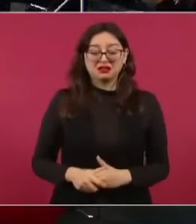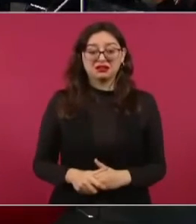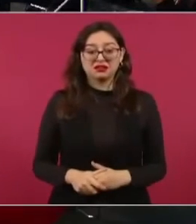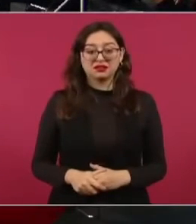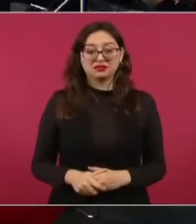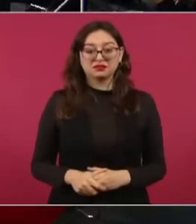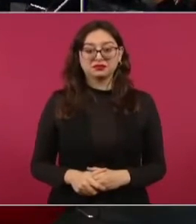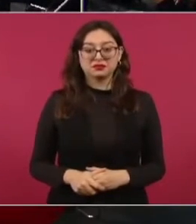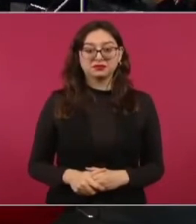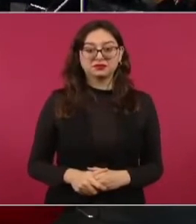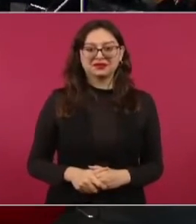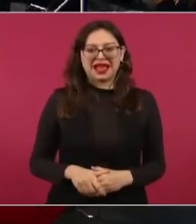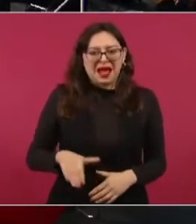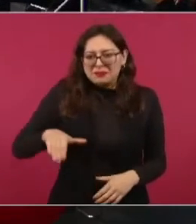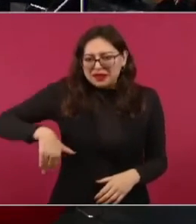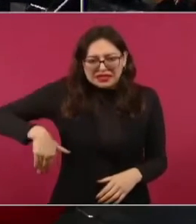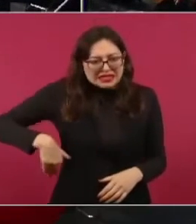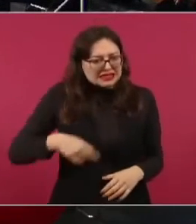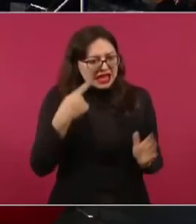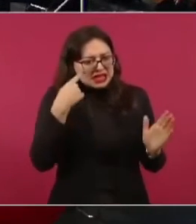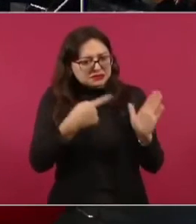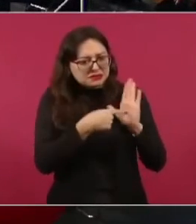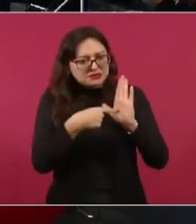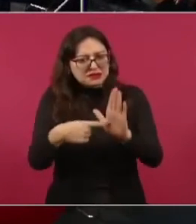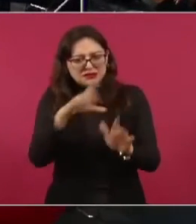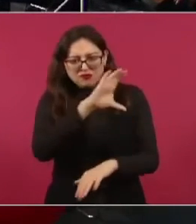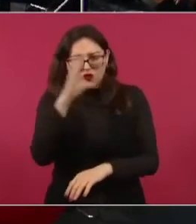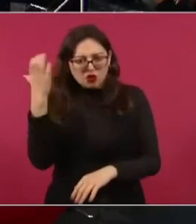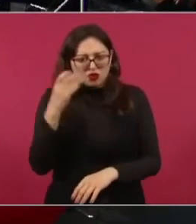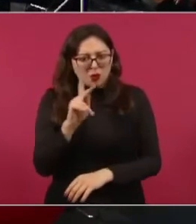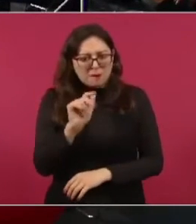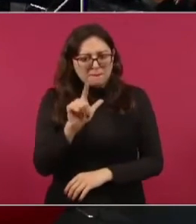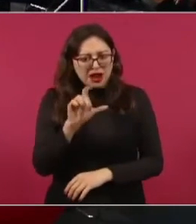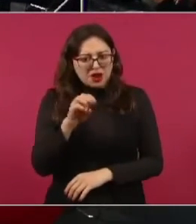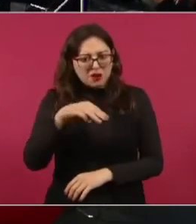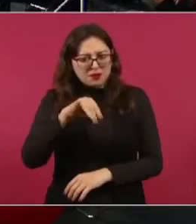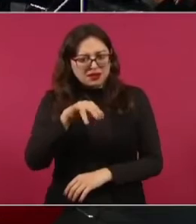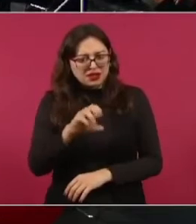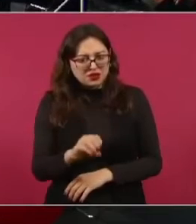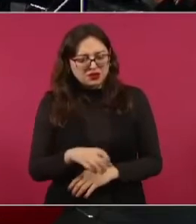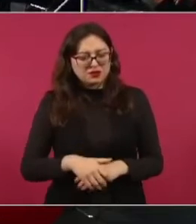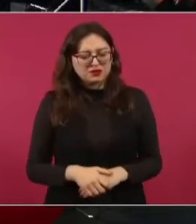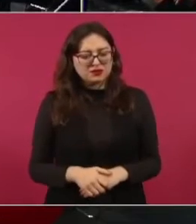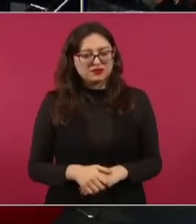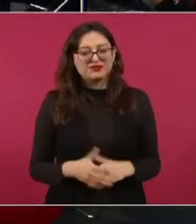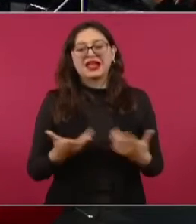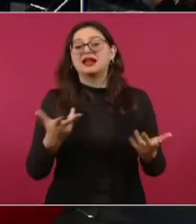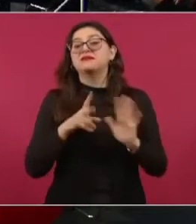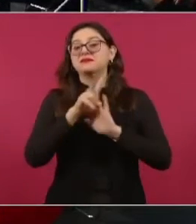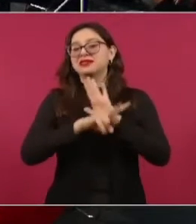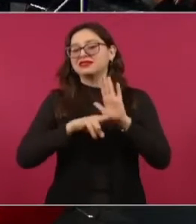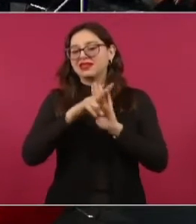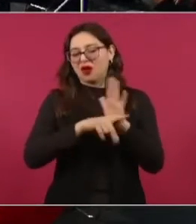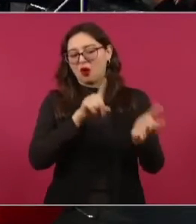No, acaban de poner una de Palominos cuando pero fue en el video.